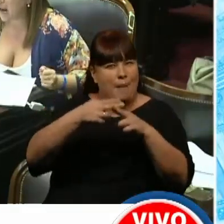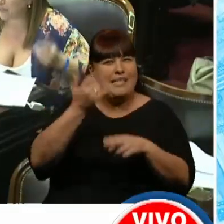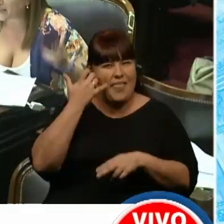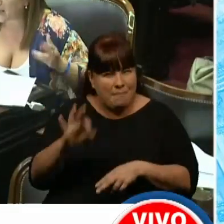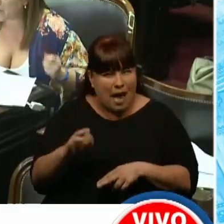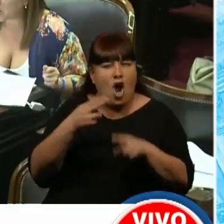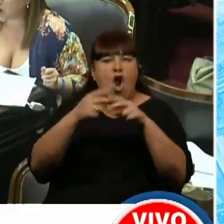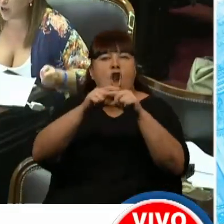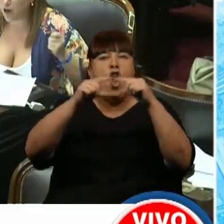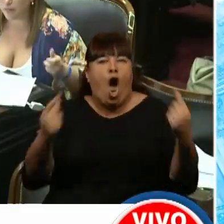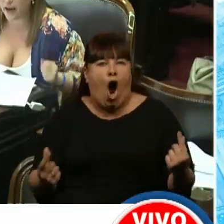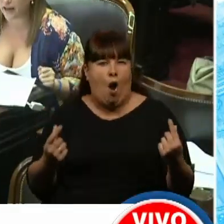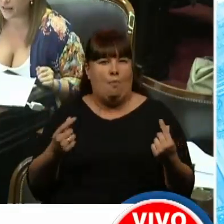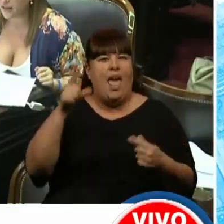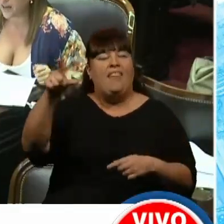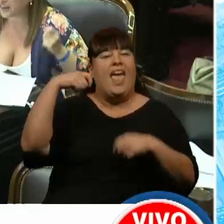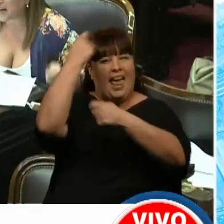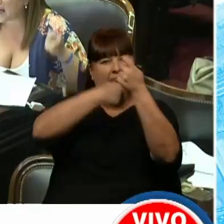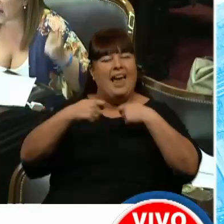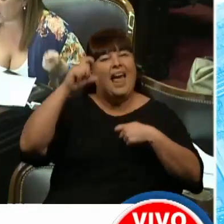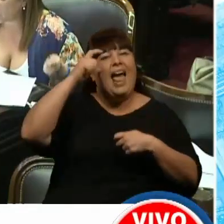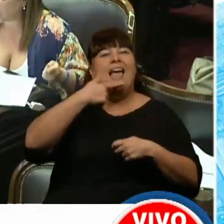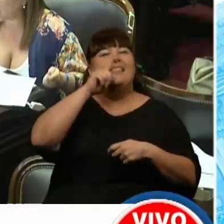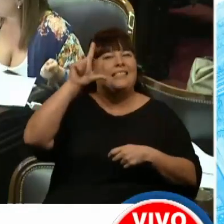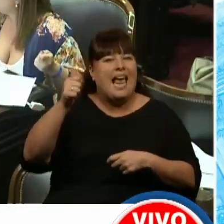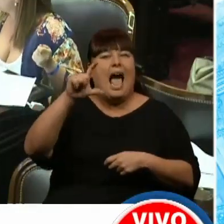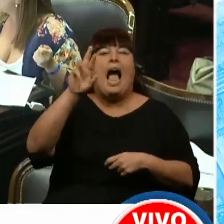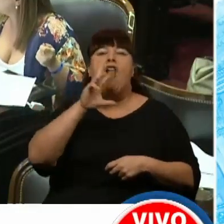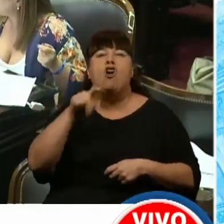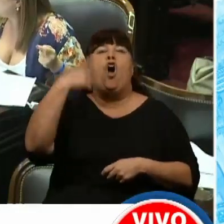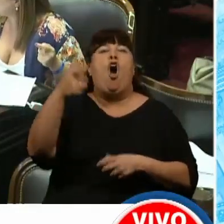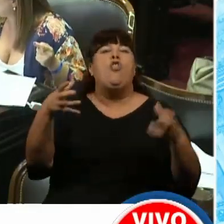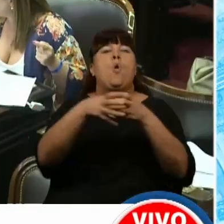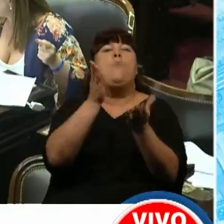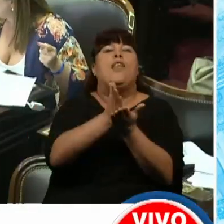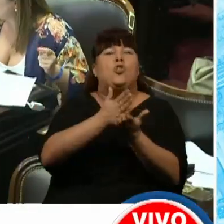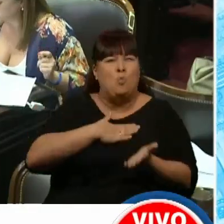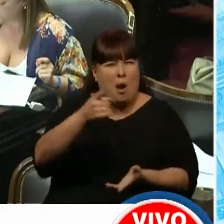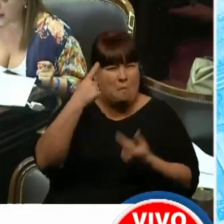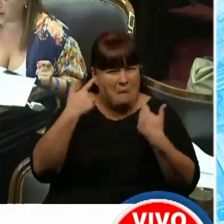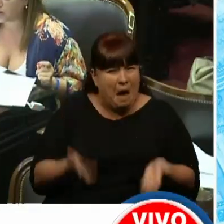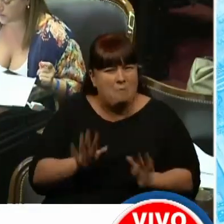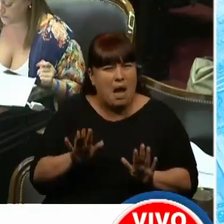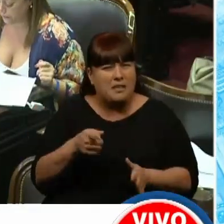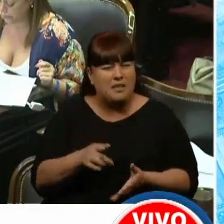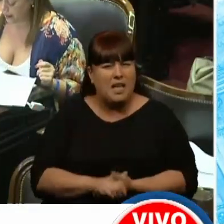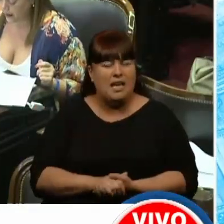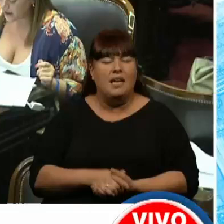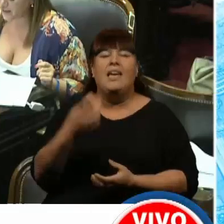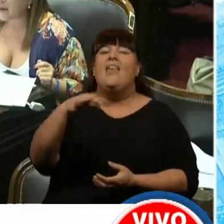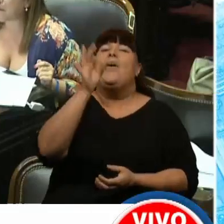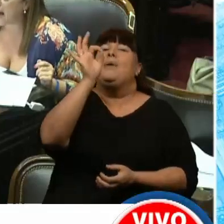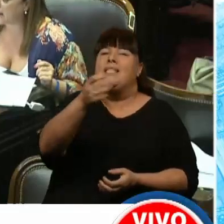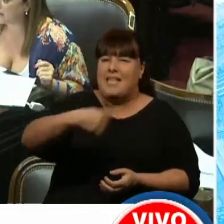de Mayo con el nombre de Estela de Carlotto o de alguno de los organismos de derechos humanos?